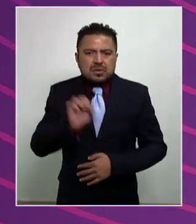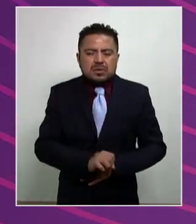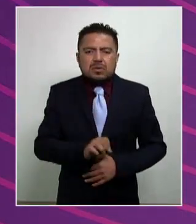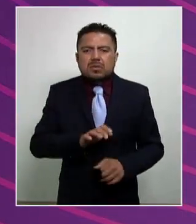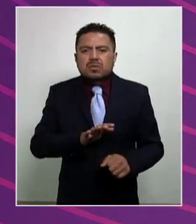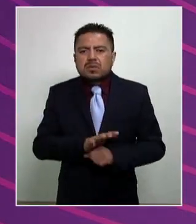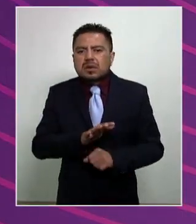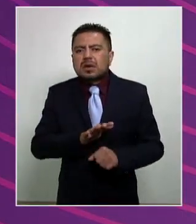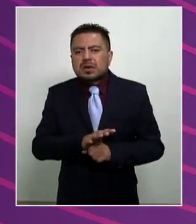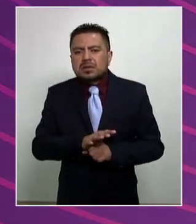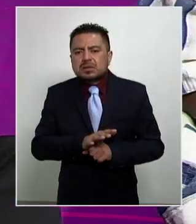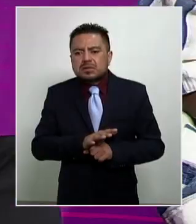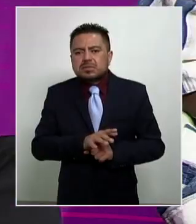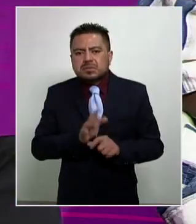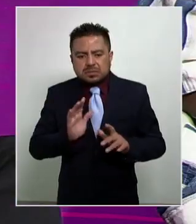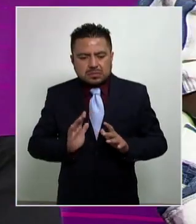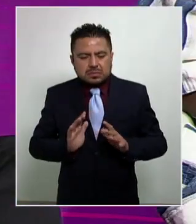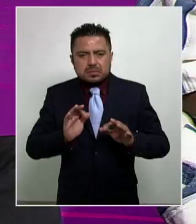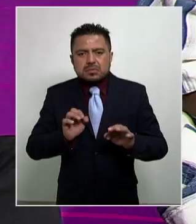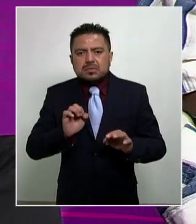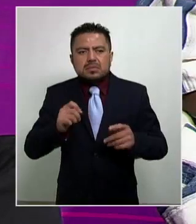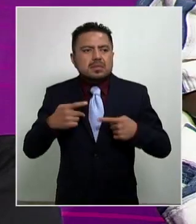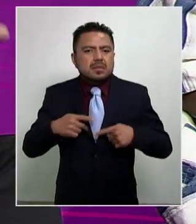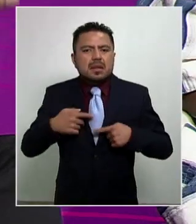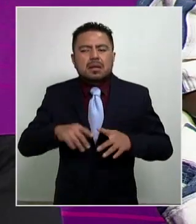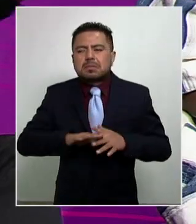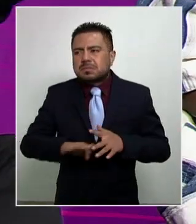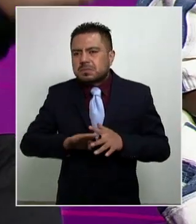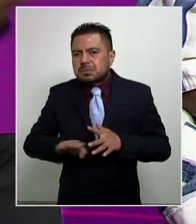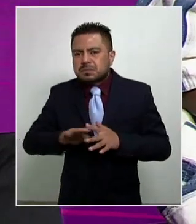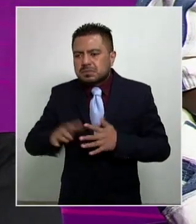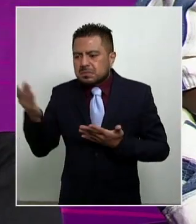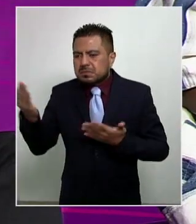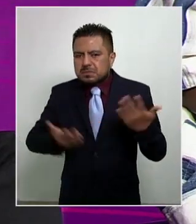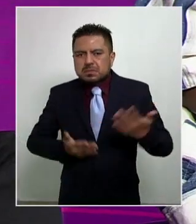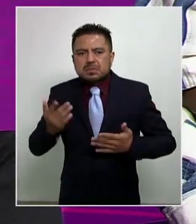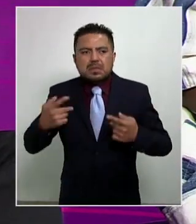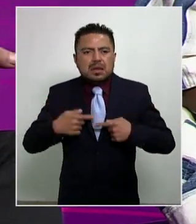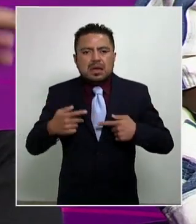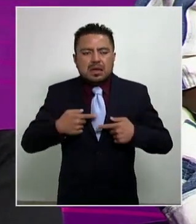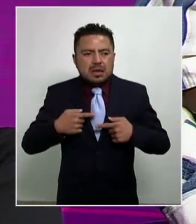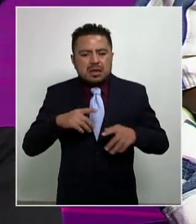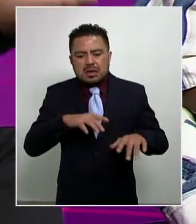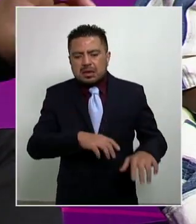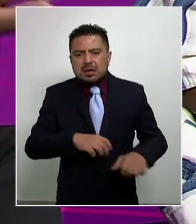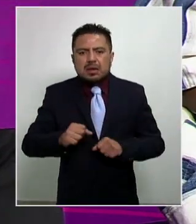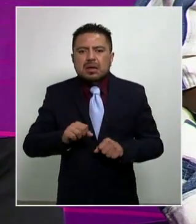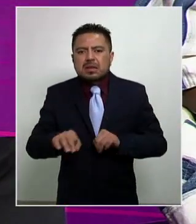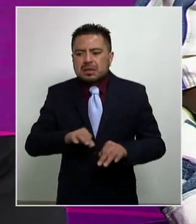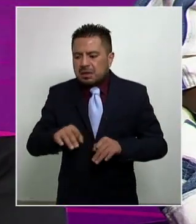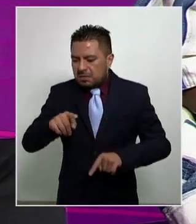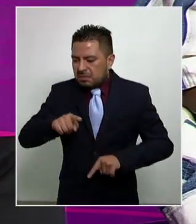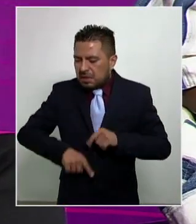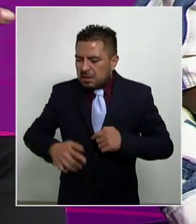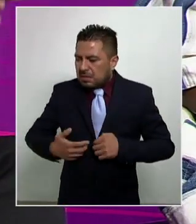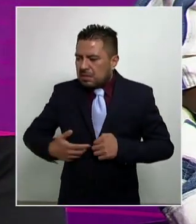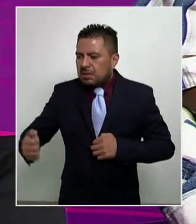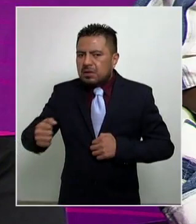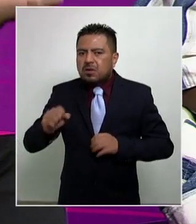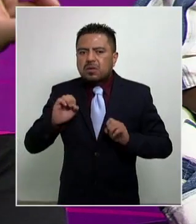de por ejemplo, las personas migrantes vienen a invadirnos, vienen a quitarnos nuestro trabajo,